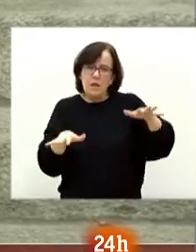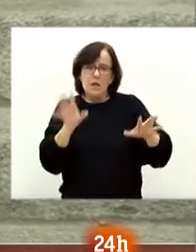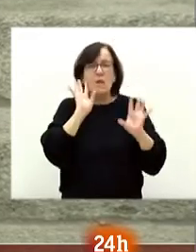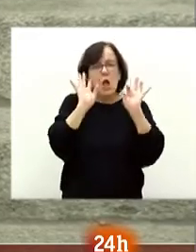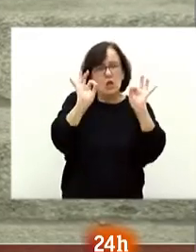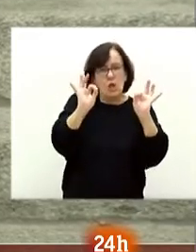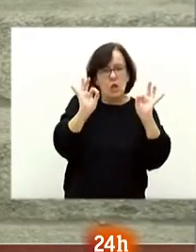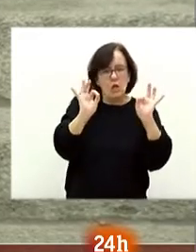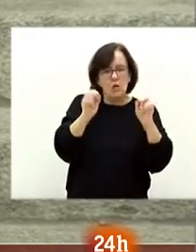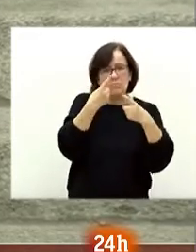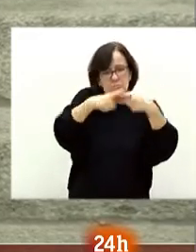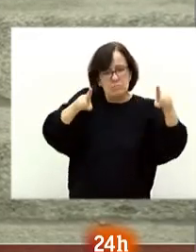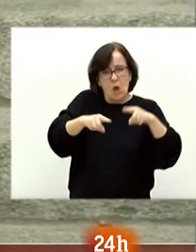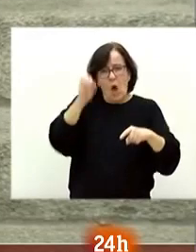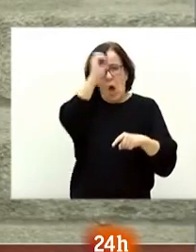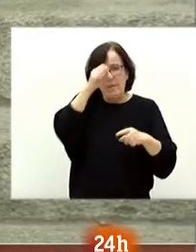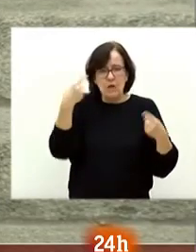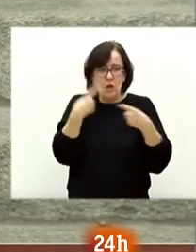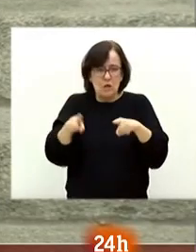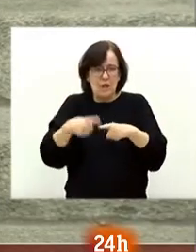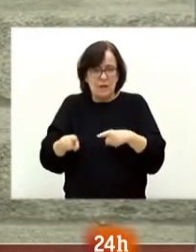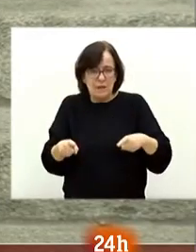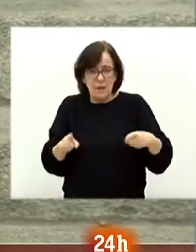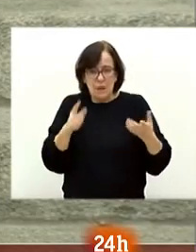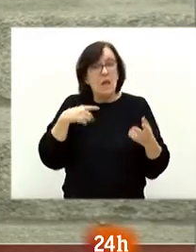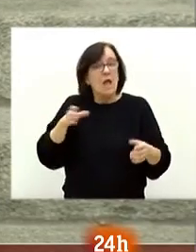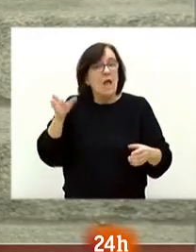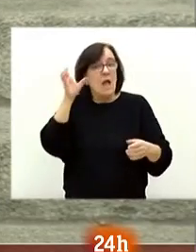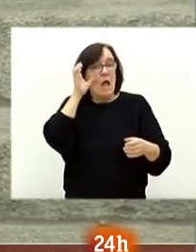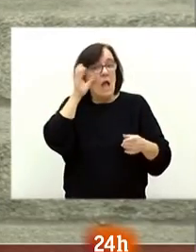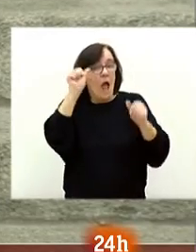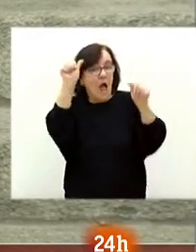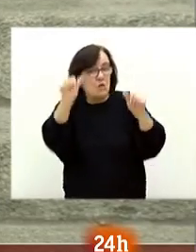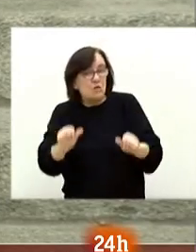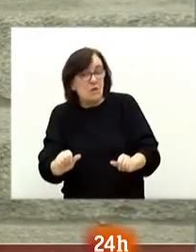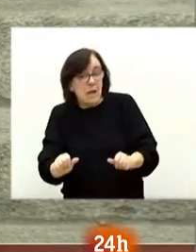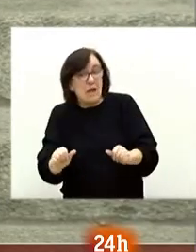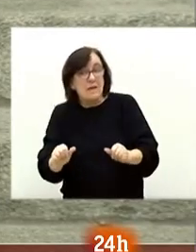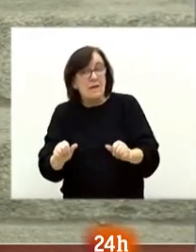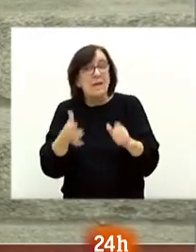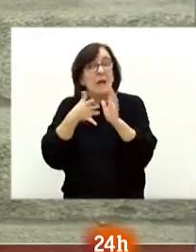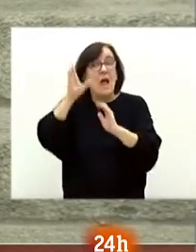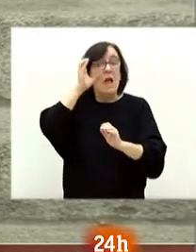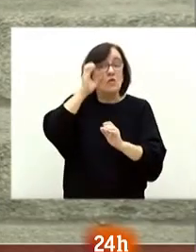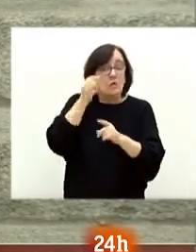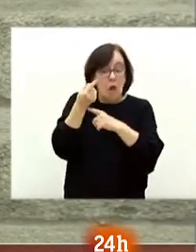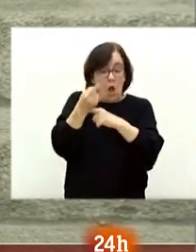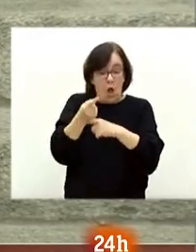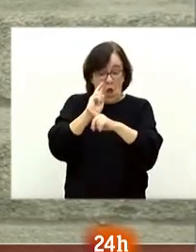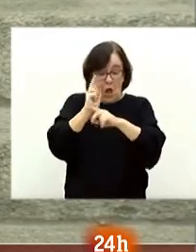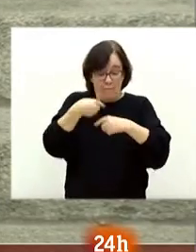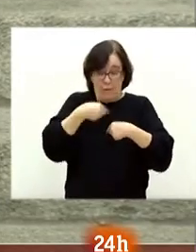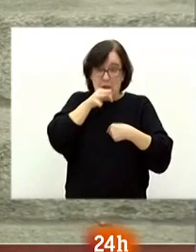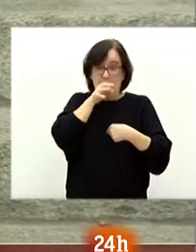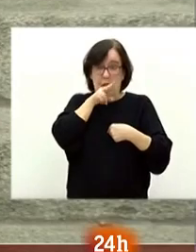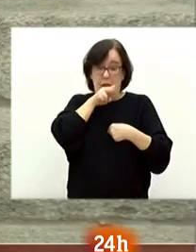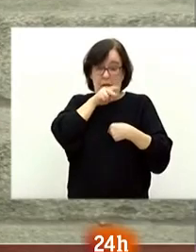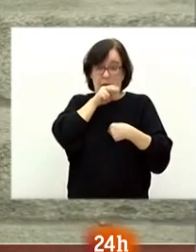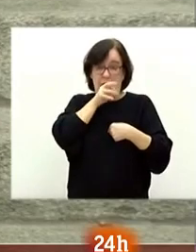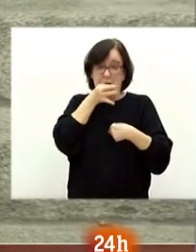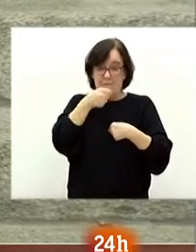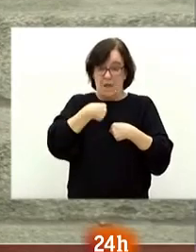entre posiciones distintas y de escuchar, porque escuchar obliga a quien habla a hacerlo